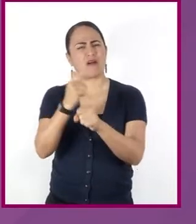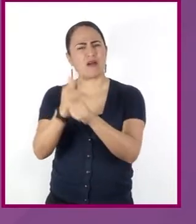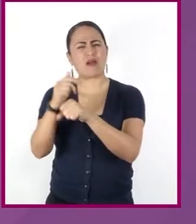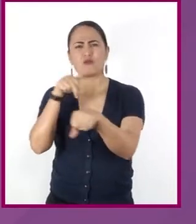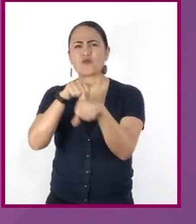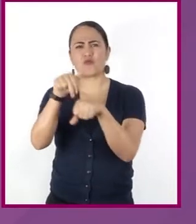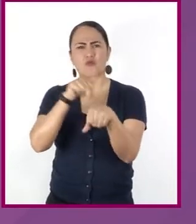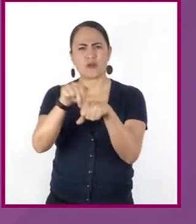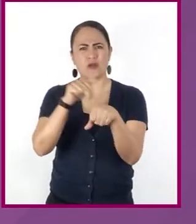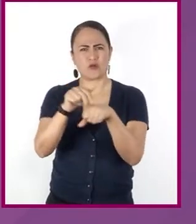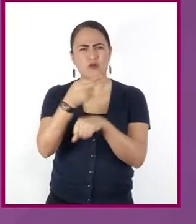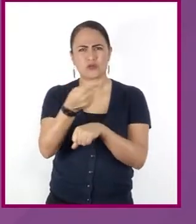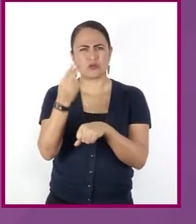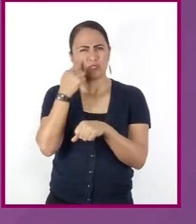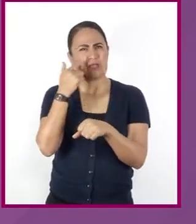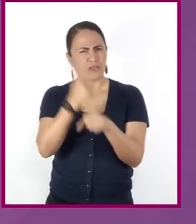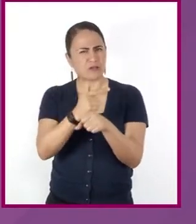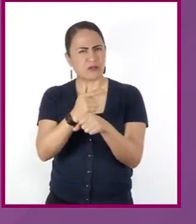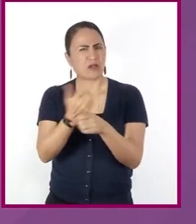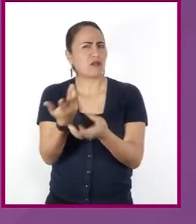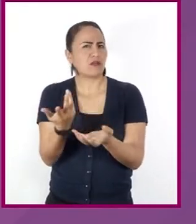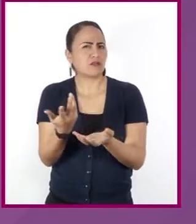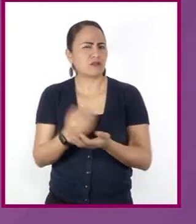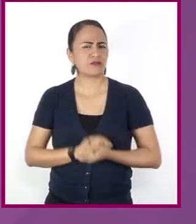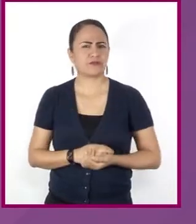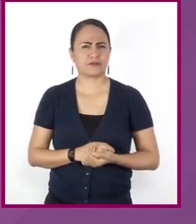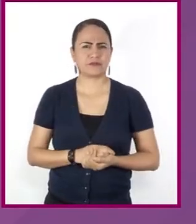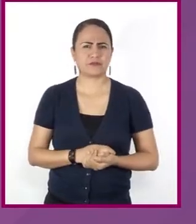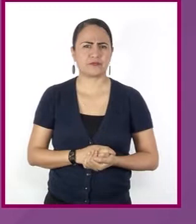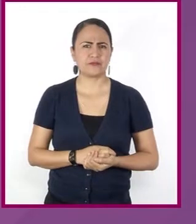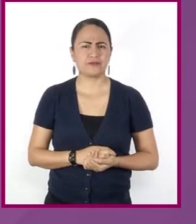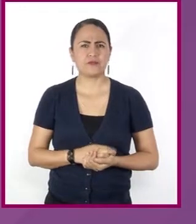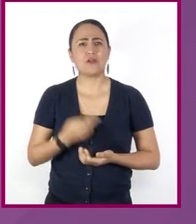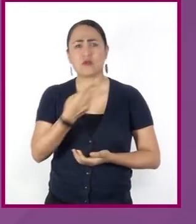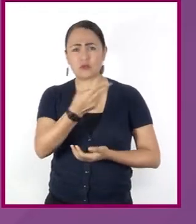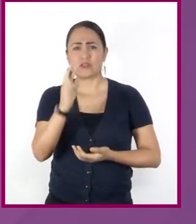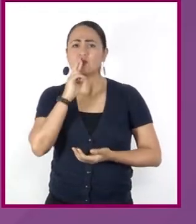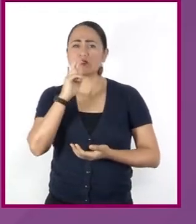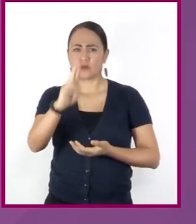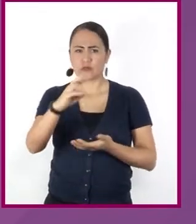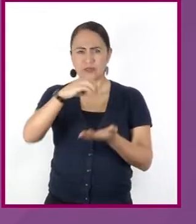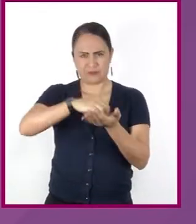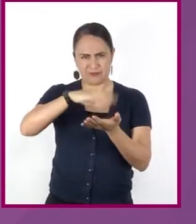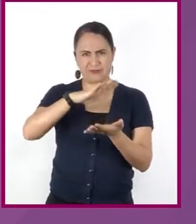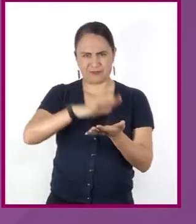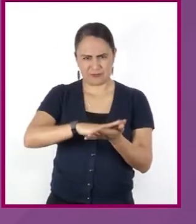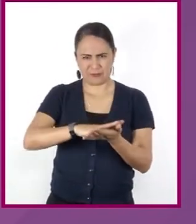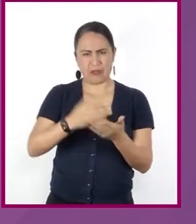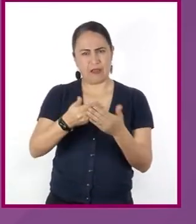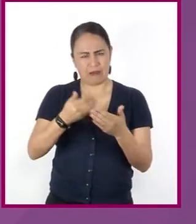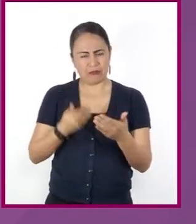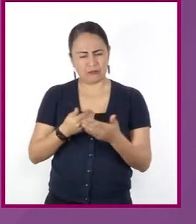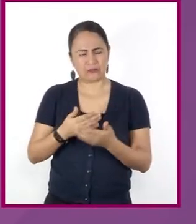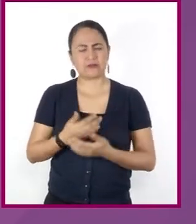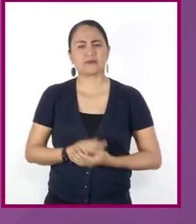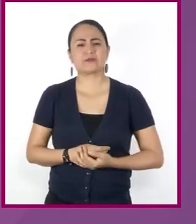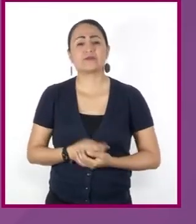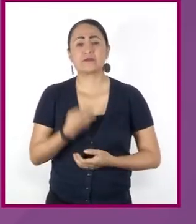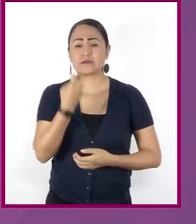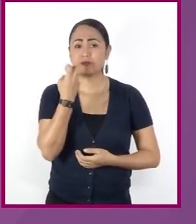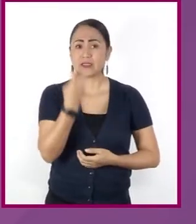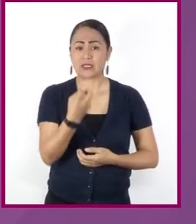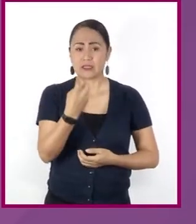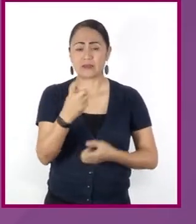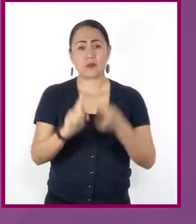para responder a la pregunta anterior? Mientras registran sus respuestas, deben saber que este es